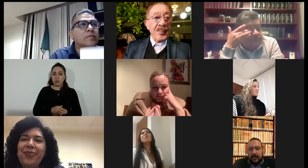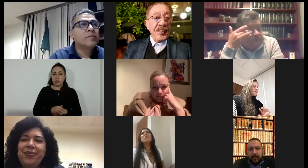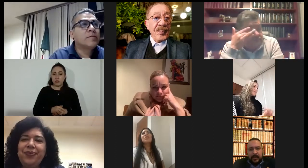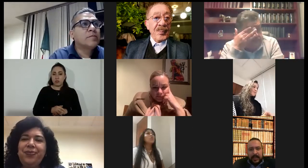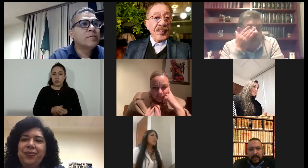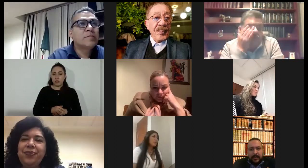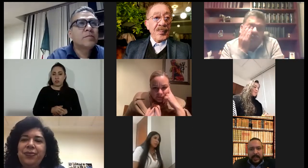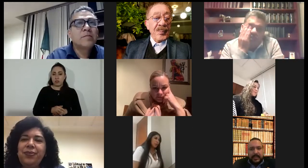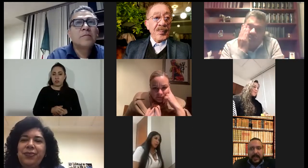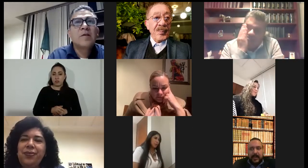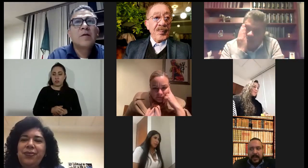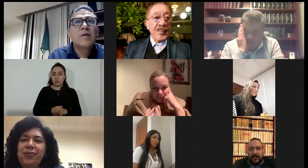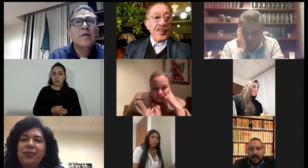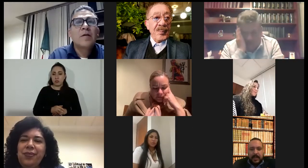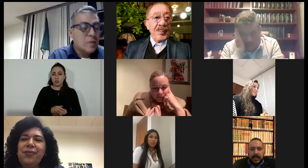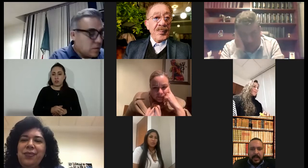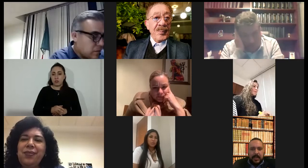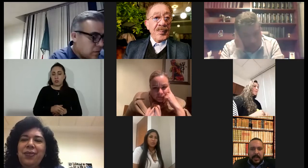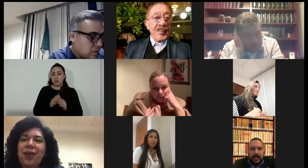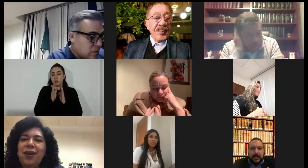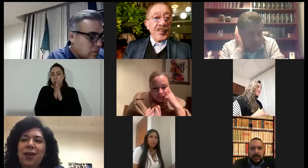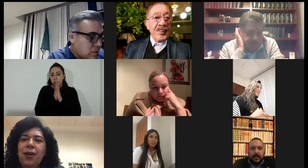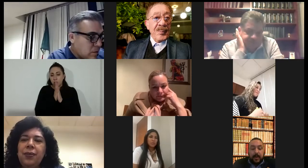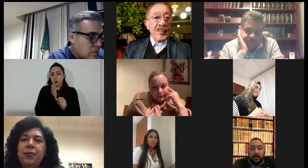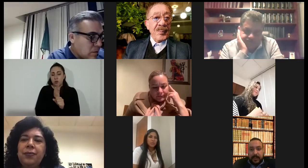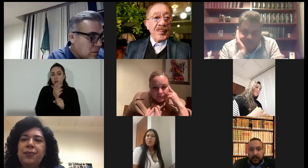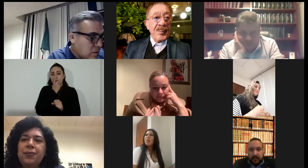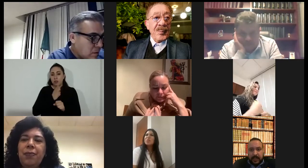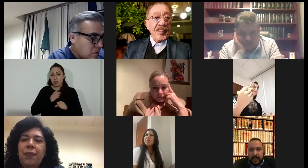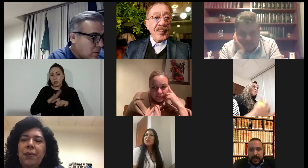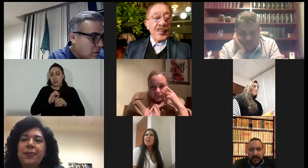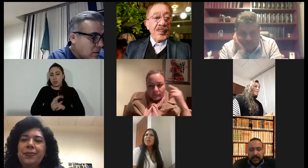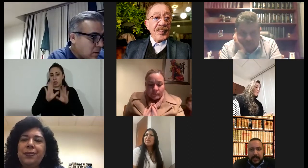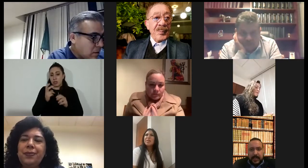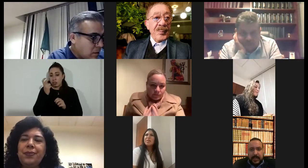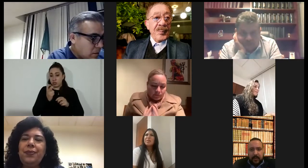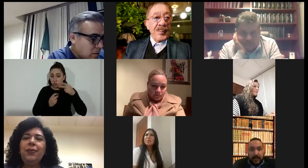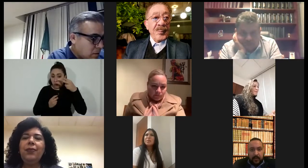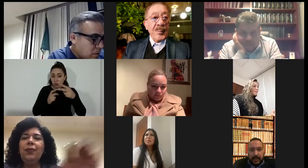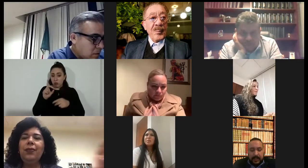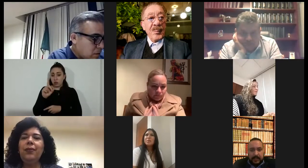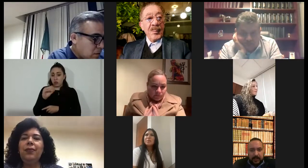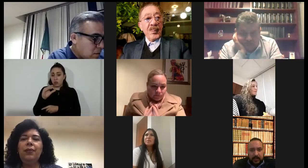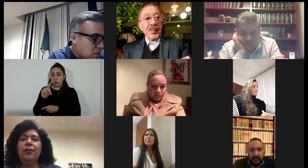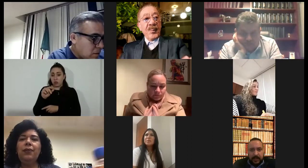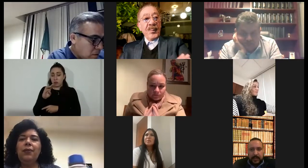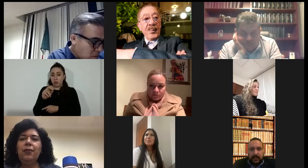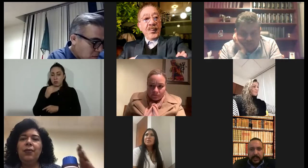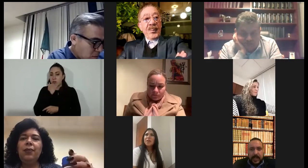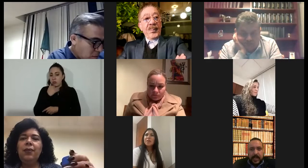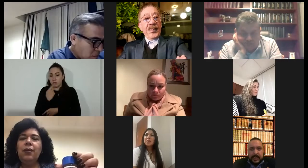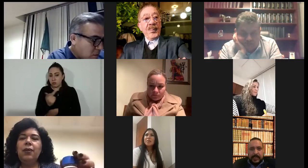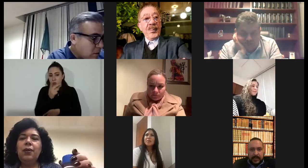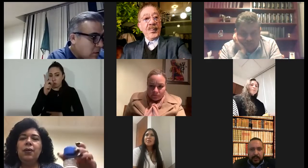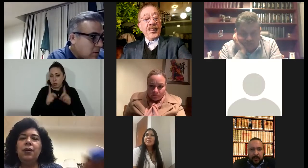sería importante precisar que, bueno, pues estos 2 dictámenes, o preguntar si estos 2 dictámenes,